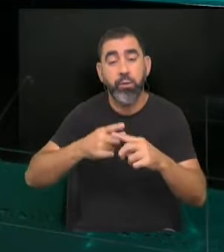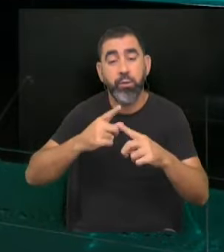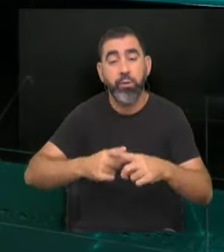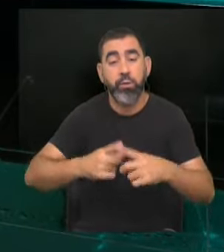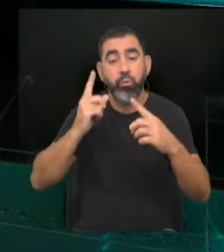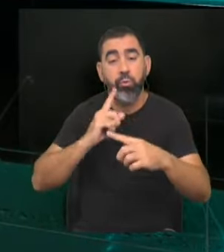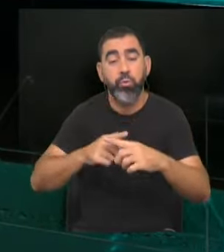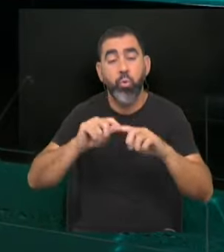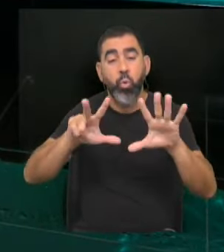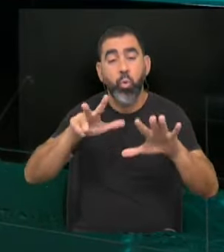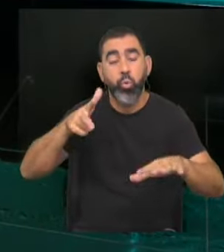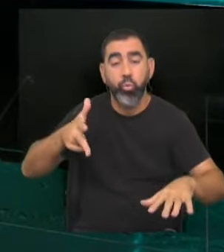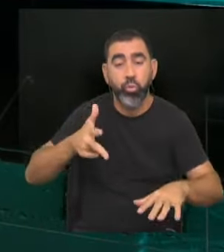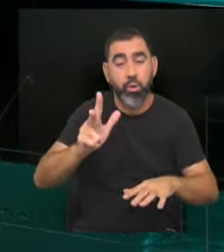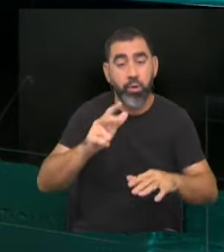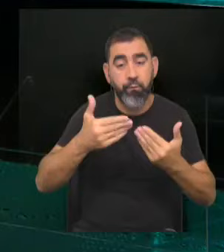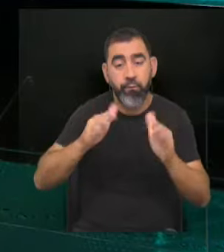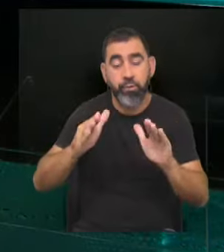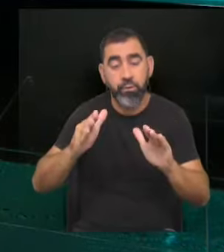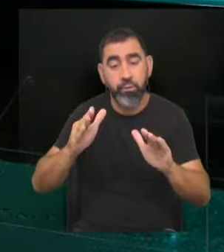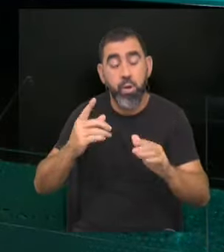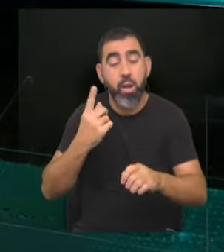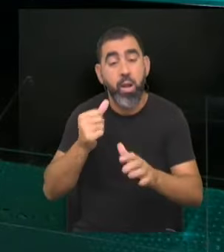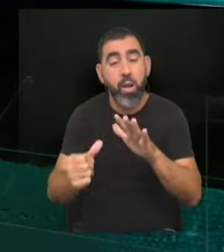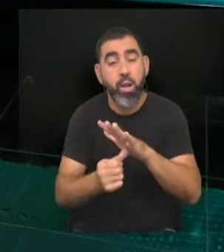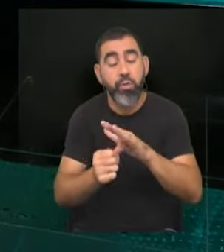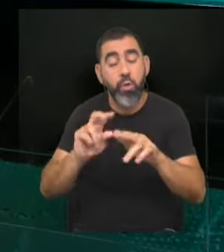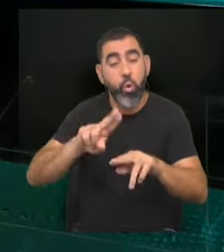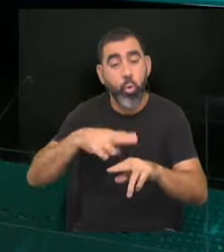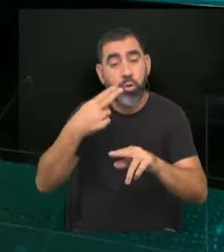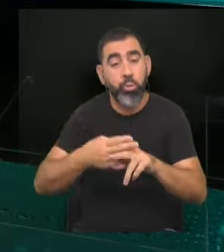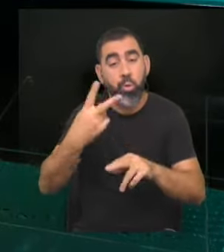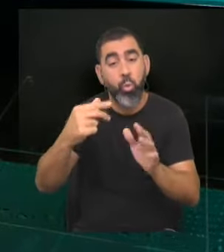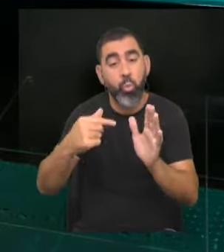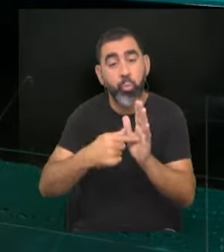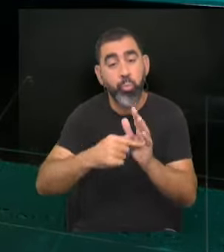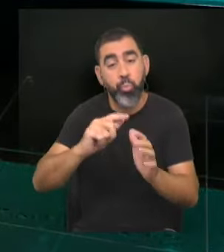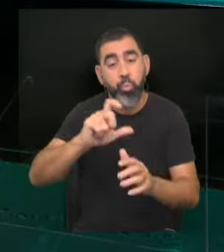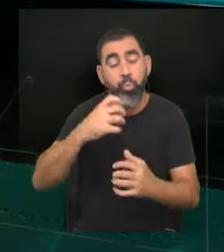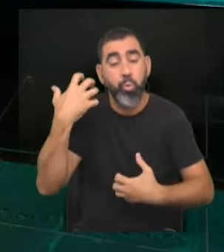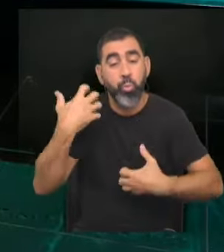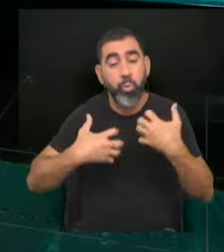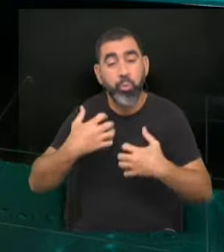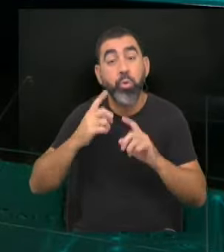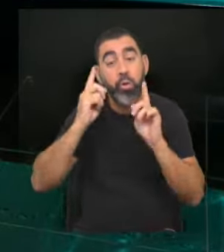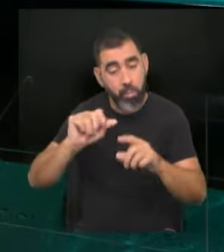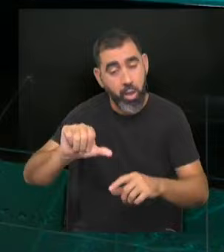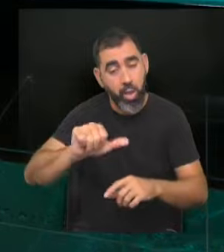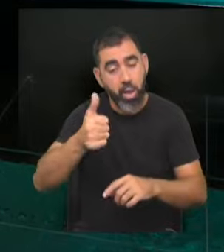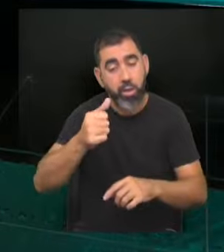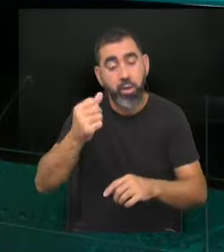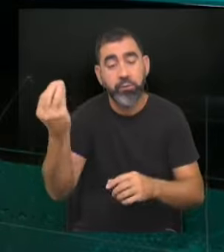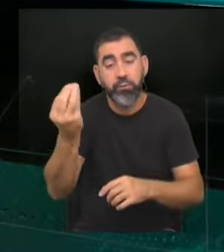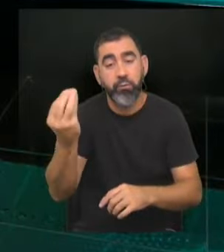la octava fecha del torneo apertura y recuperó el primer lugar de la tabla quedando dos puntos por encima de Progreso que también ganó